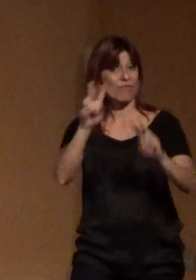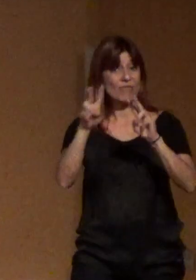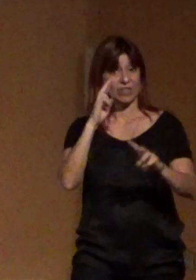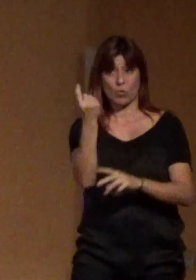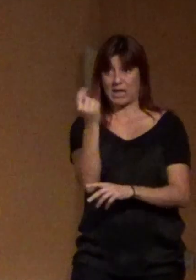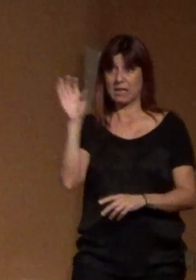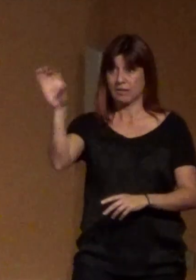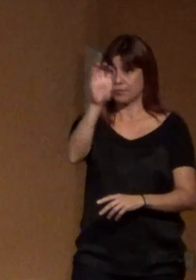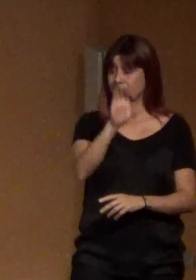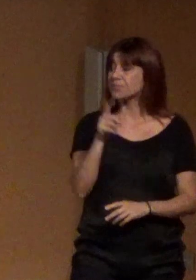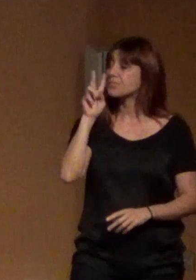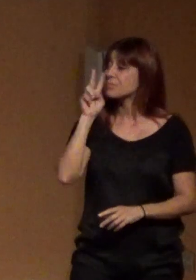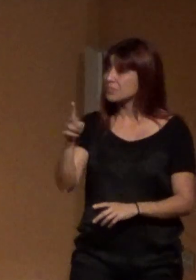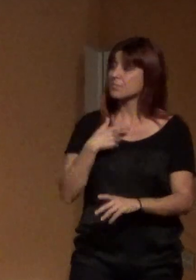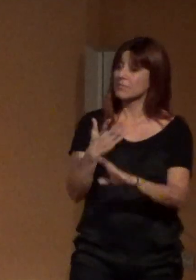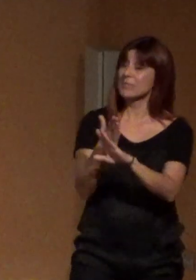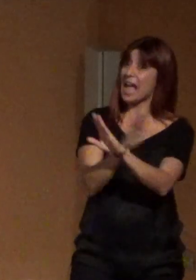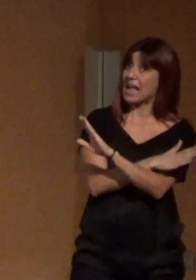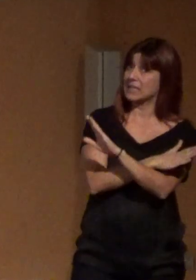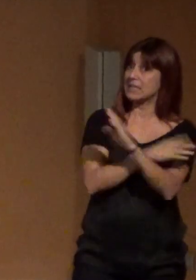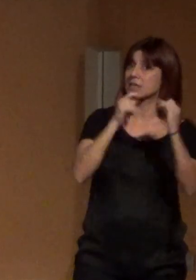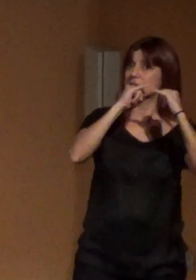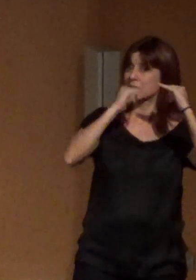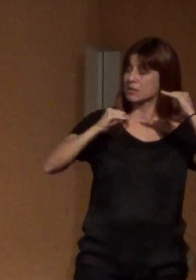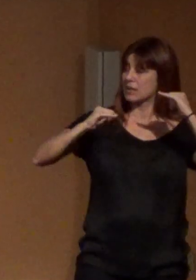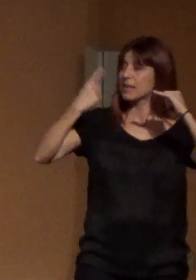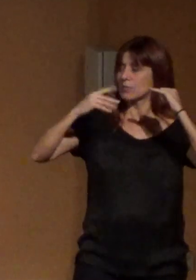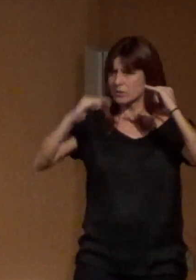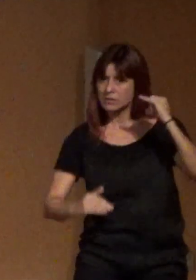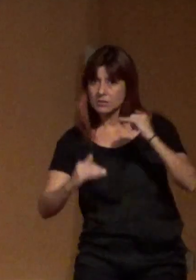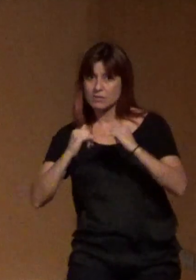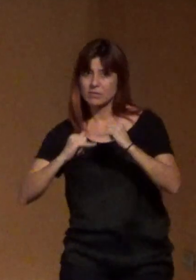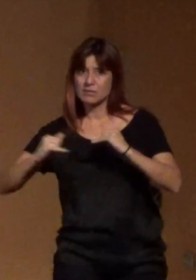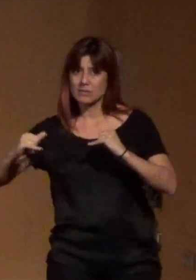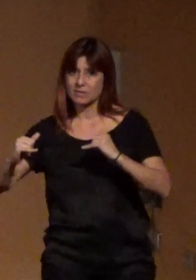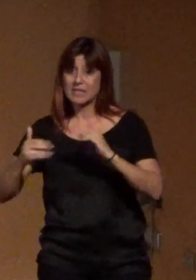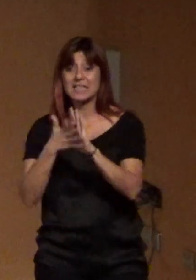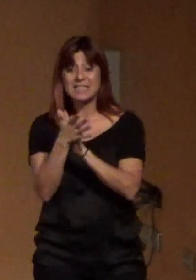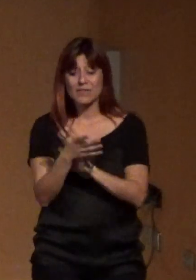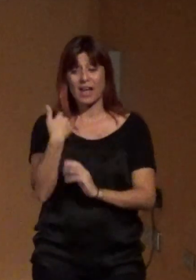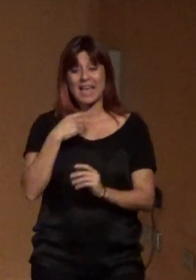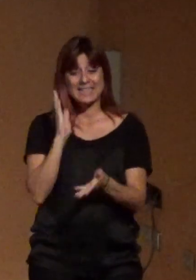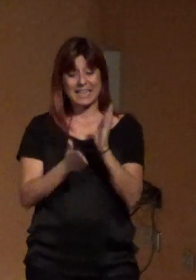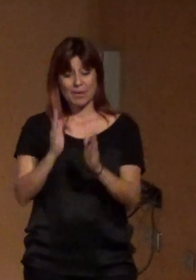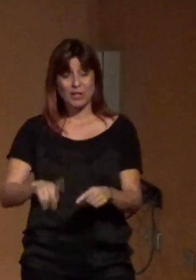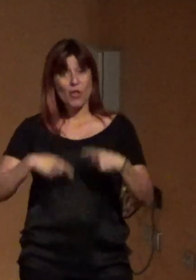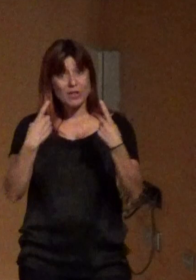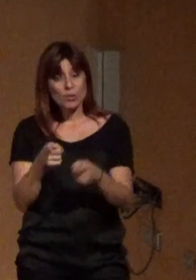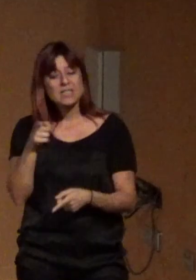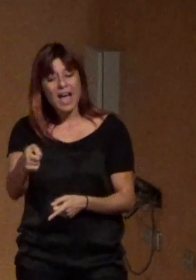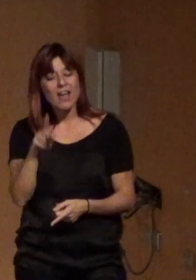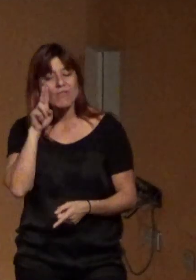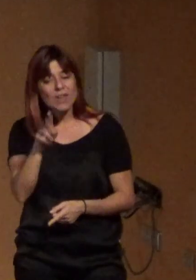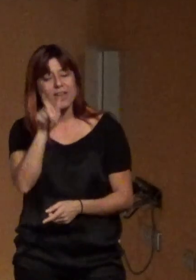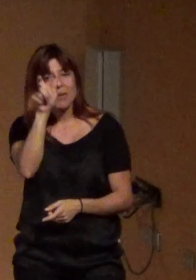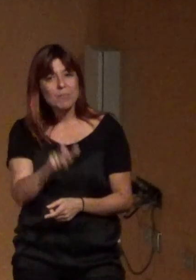como aquí se ve, antes del estímulo 335 y después baja a 312. O sea, que después del tratamiento vale para saber qué pacientes son respondedores